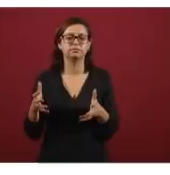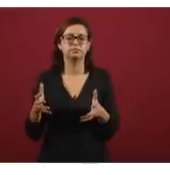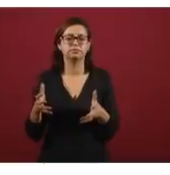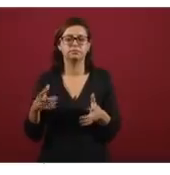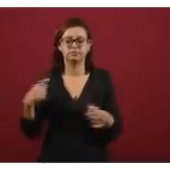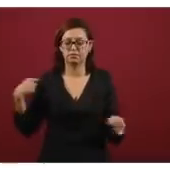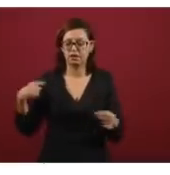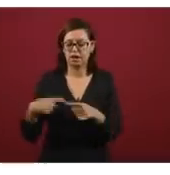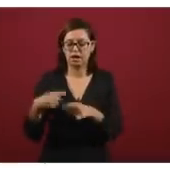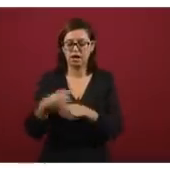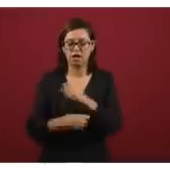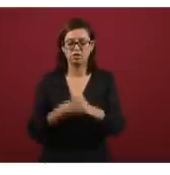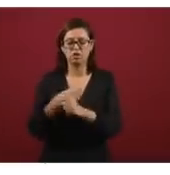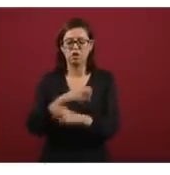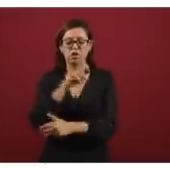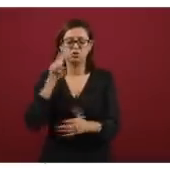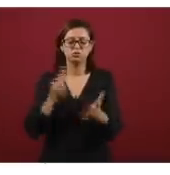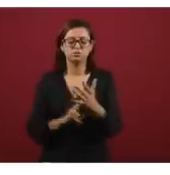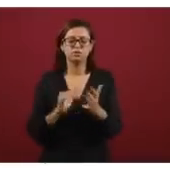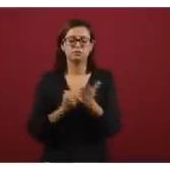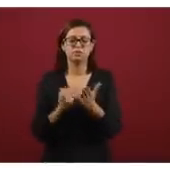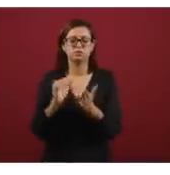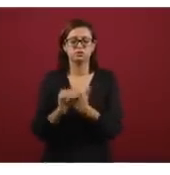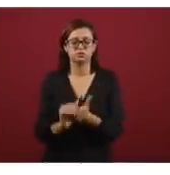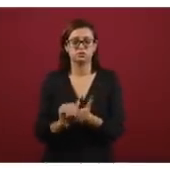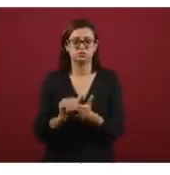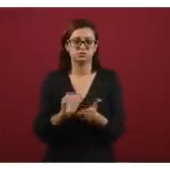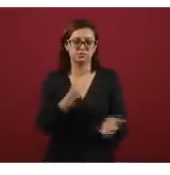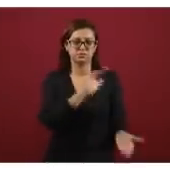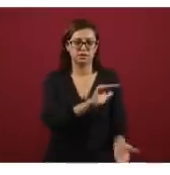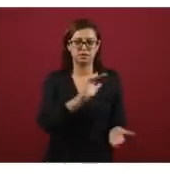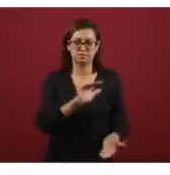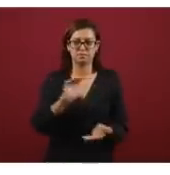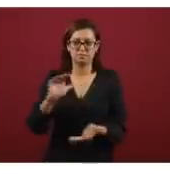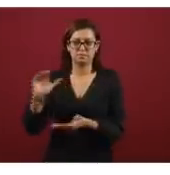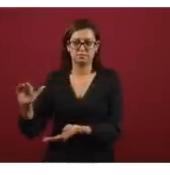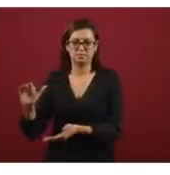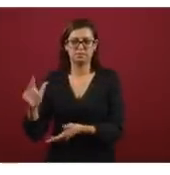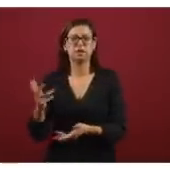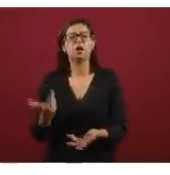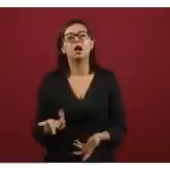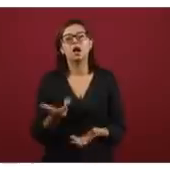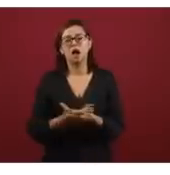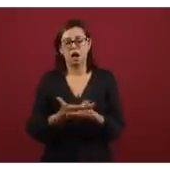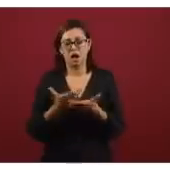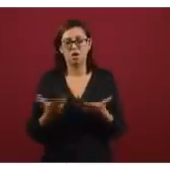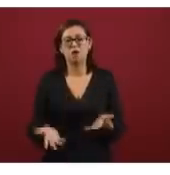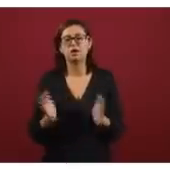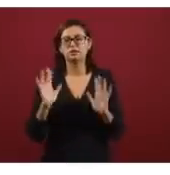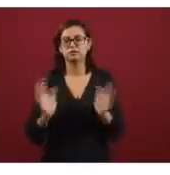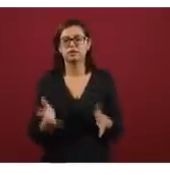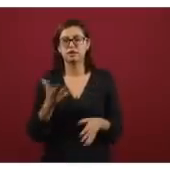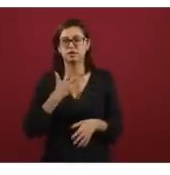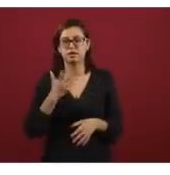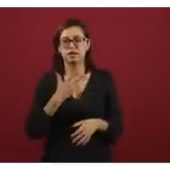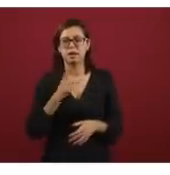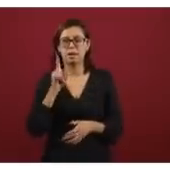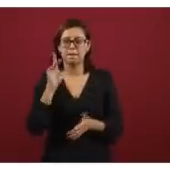para fines de este año de 2.000 millones de barriles. Hoy ya tenemos prácticamente confirmados